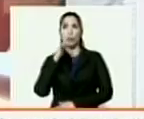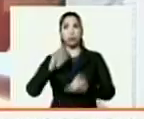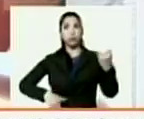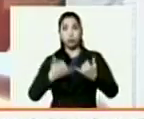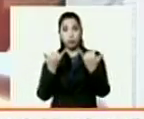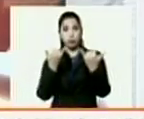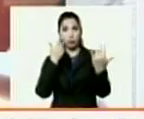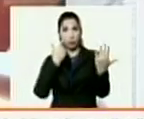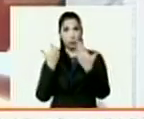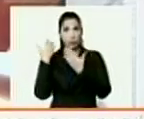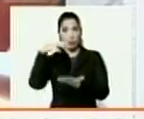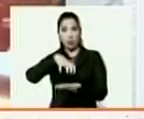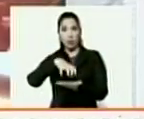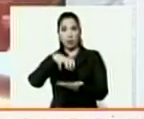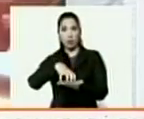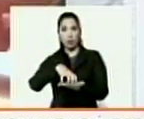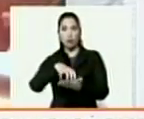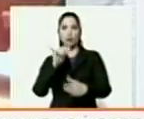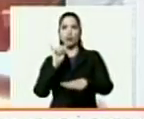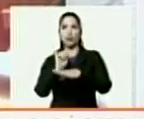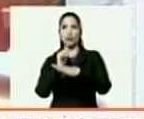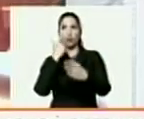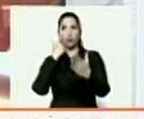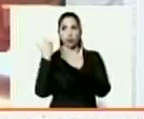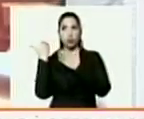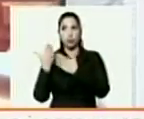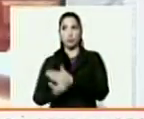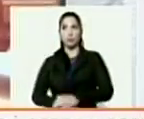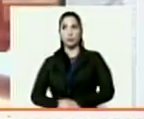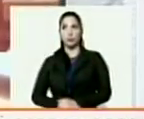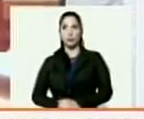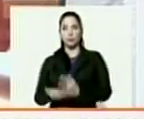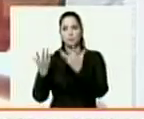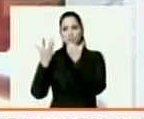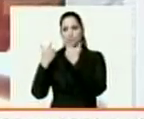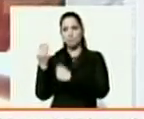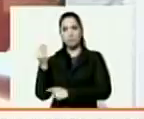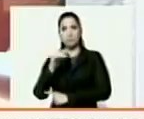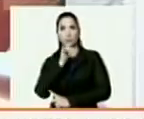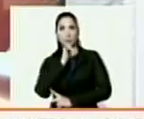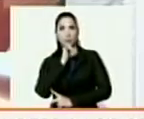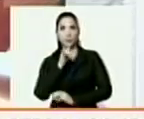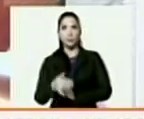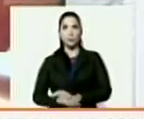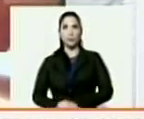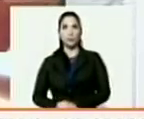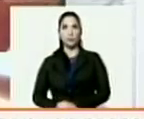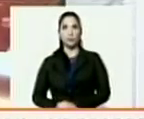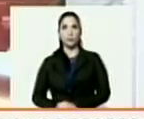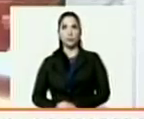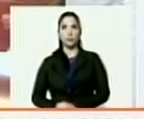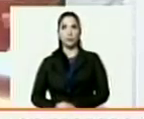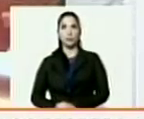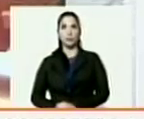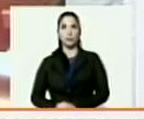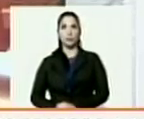así es en el estado sucre a nuestra corresponsal mari carmen nos ofrece más información adelante mari